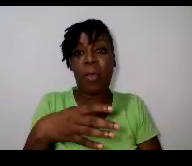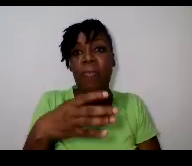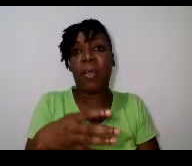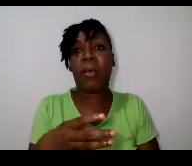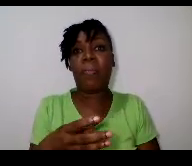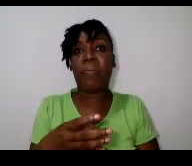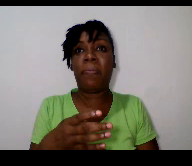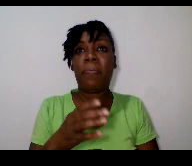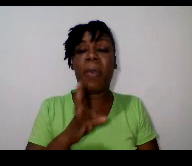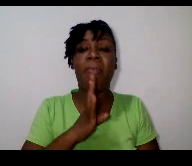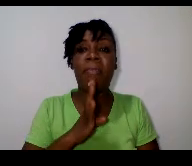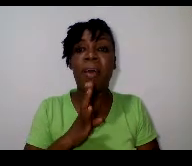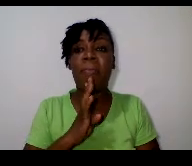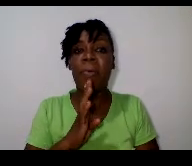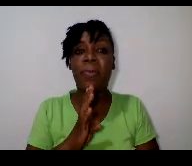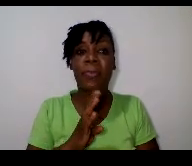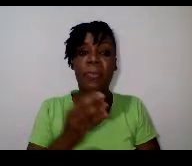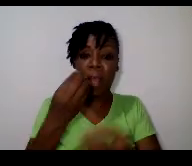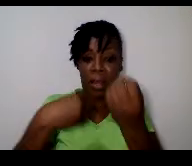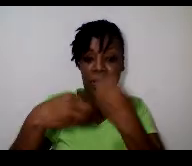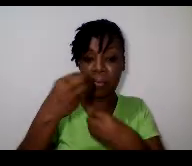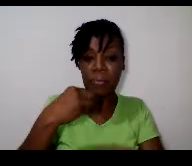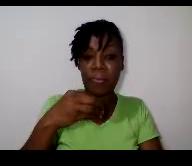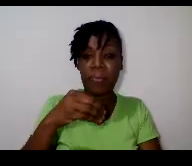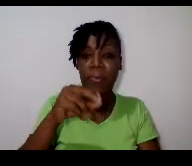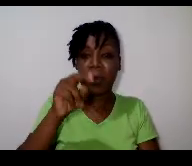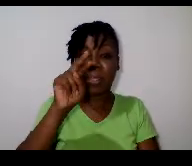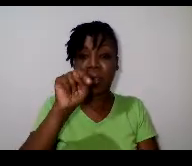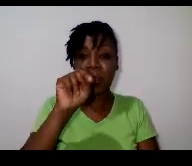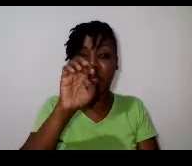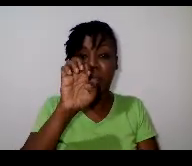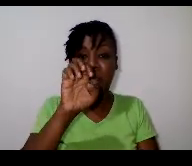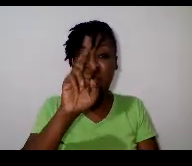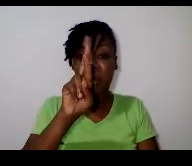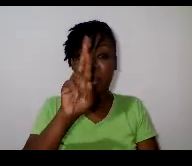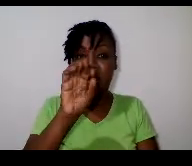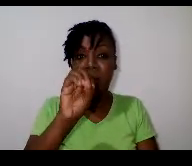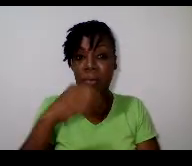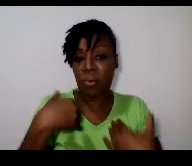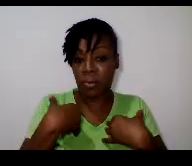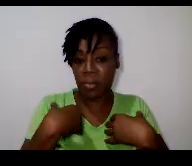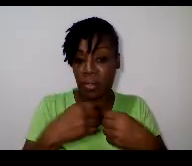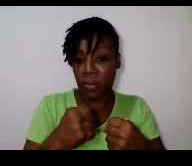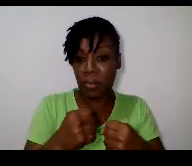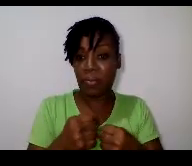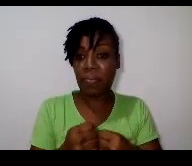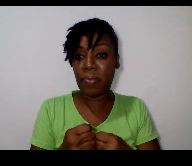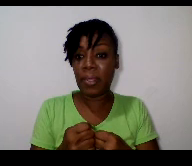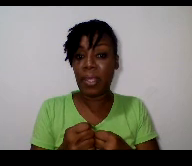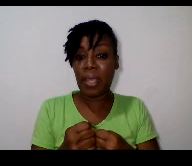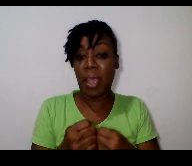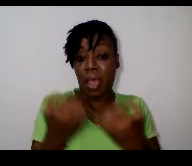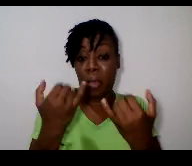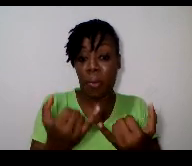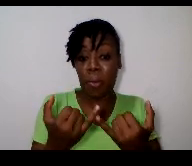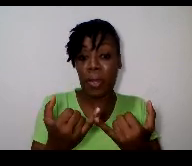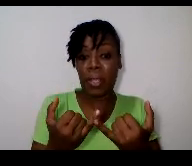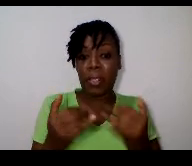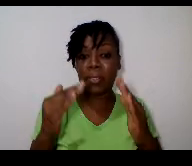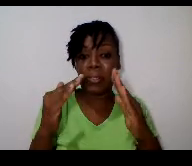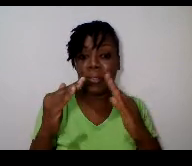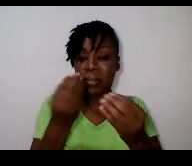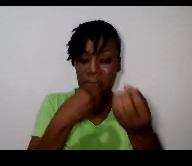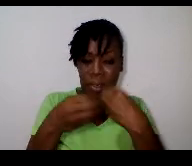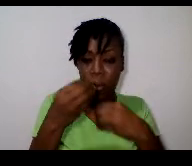una nutrición para las neuronas, es importante considerar que ahora se come mucho con aparatos electrónicos